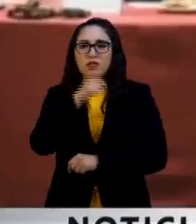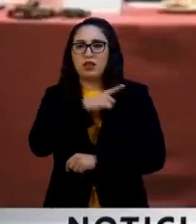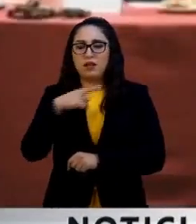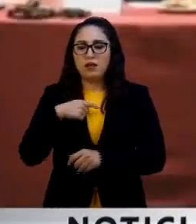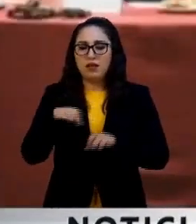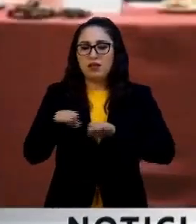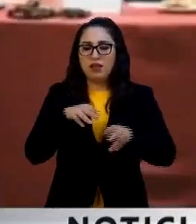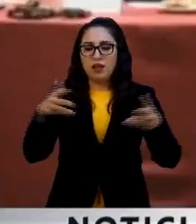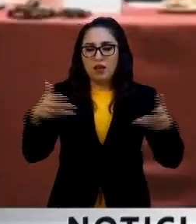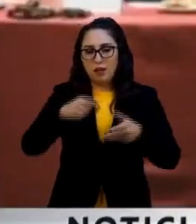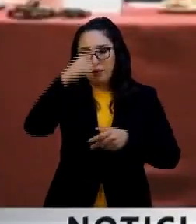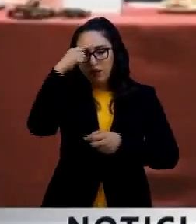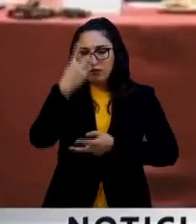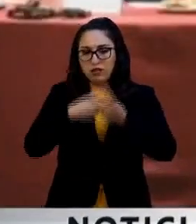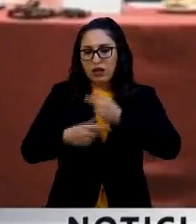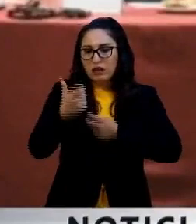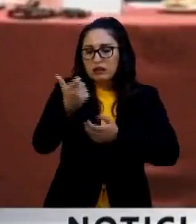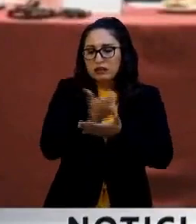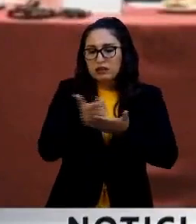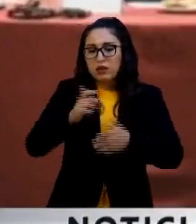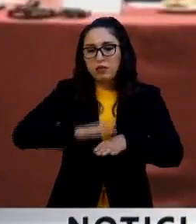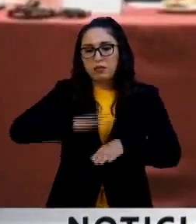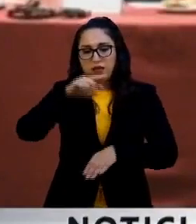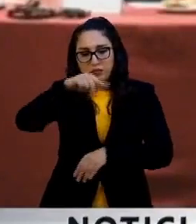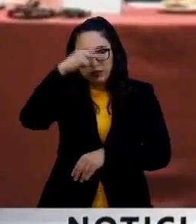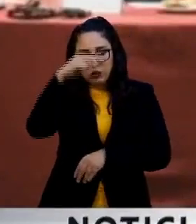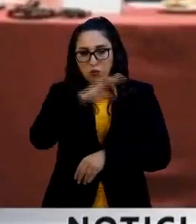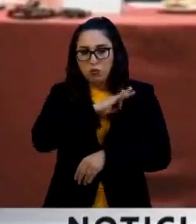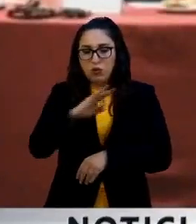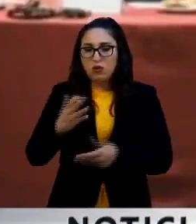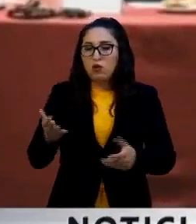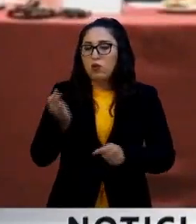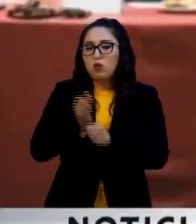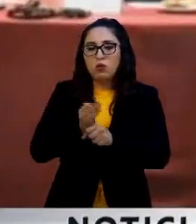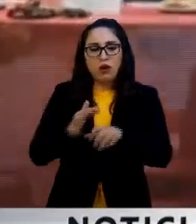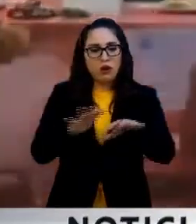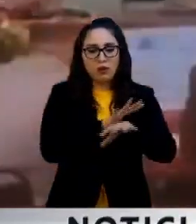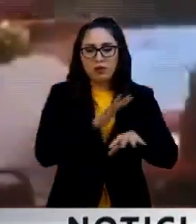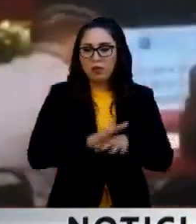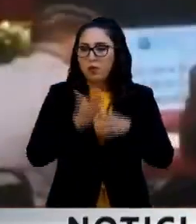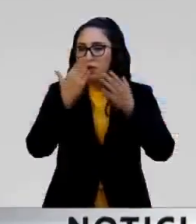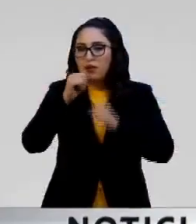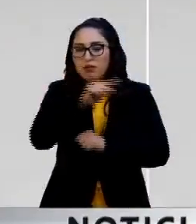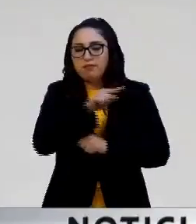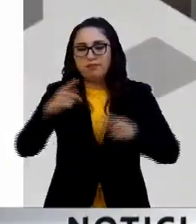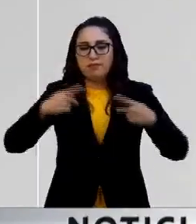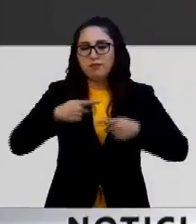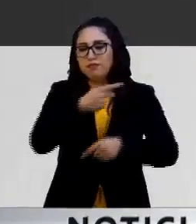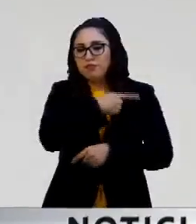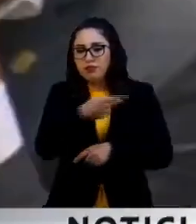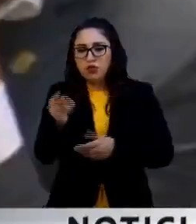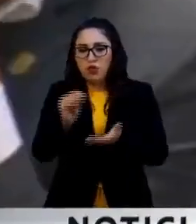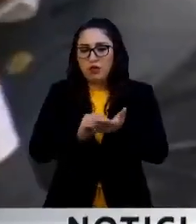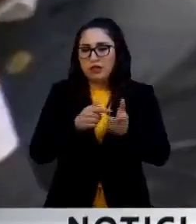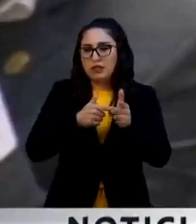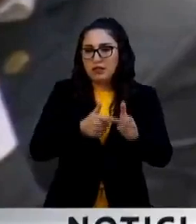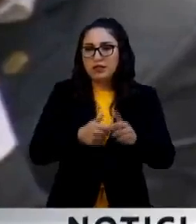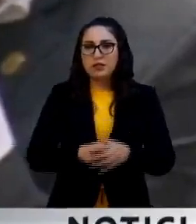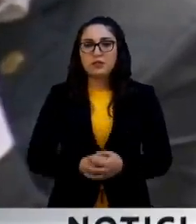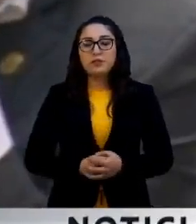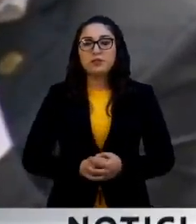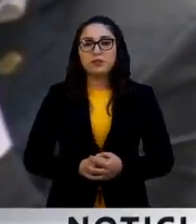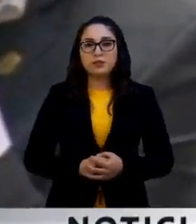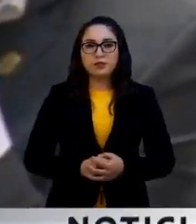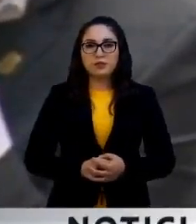capitalizar las cifras de crecimiento económico que tiene el país, pues no se ha reflejado en la disminución de la pobreza. Nuestro gran